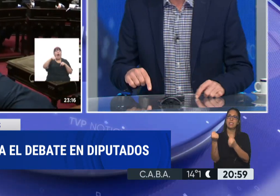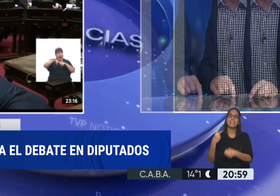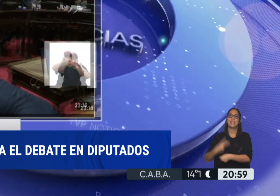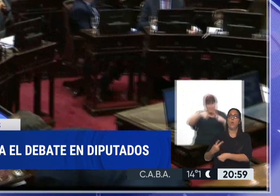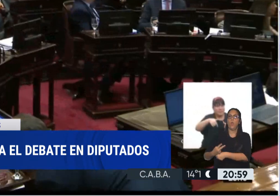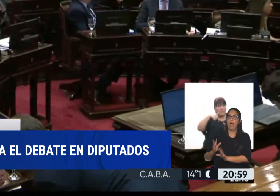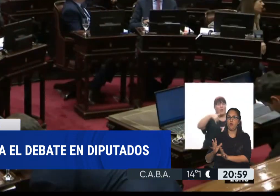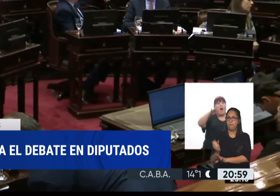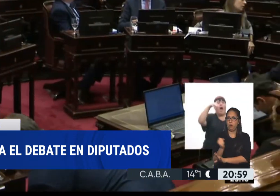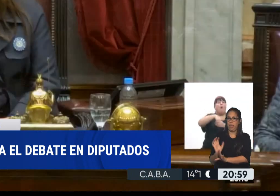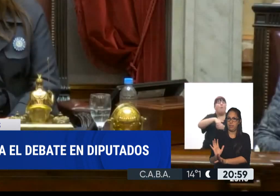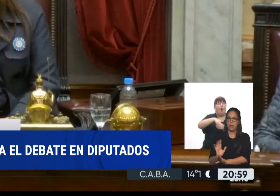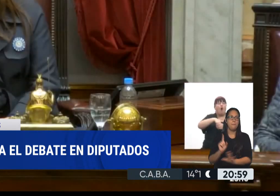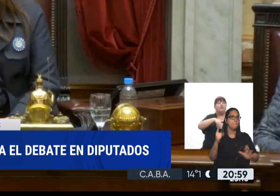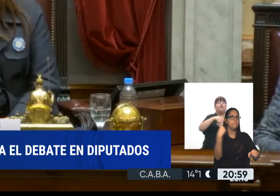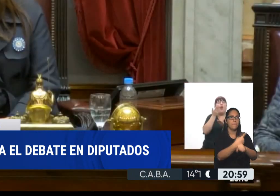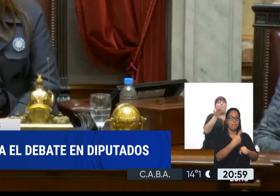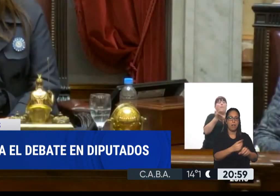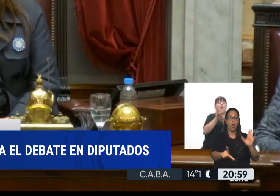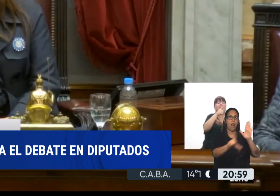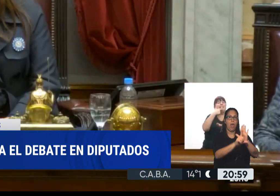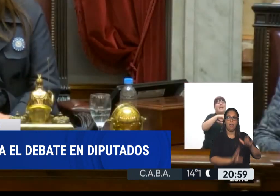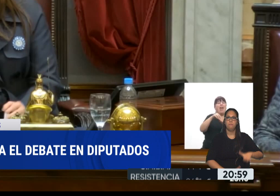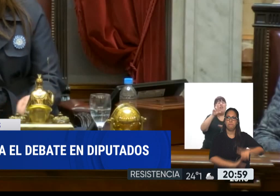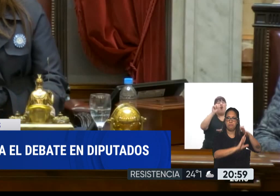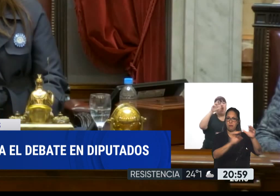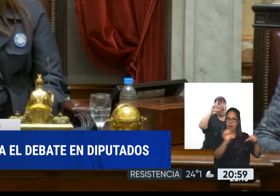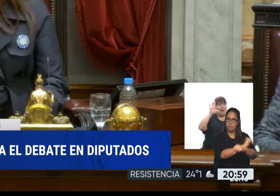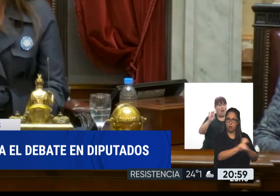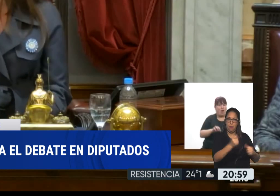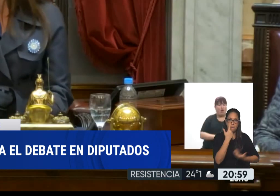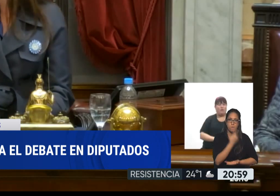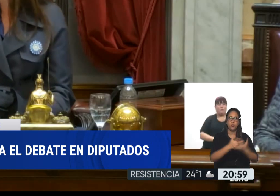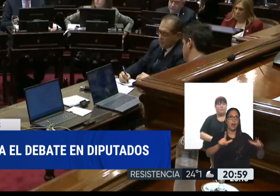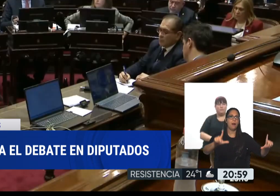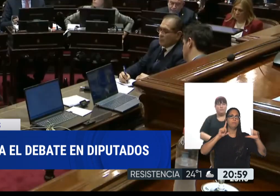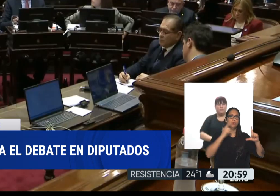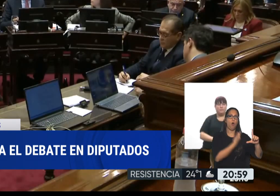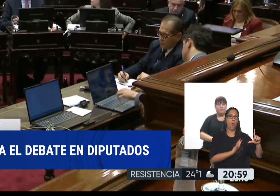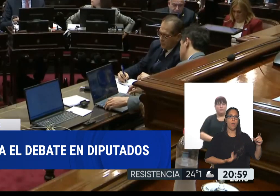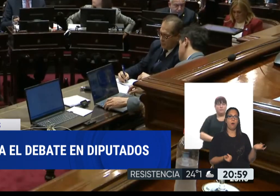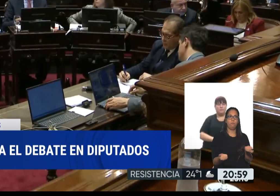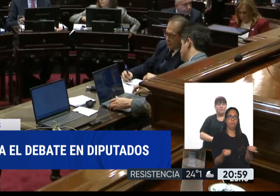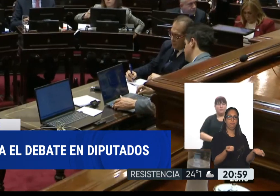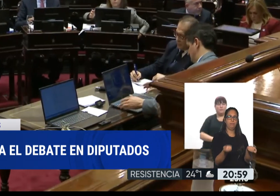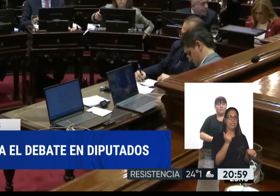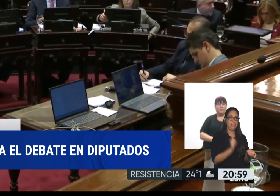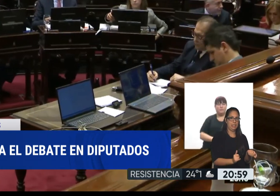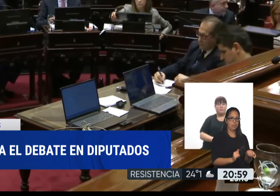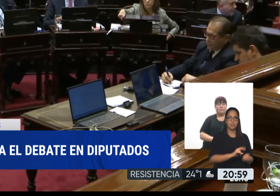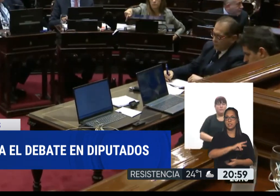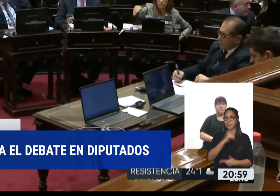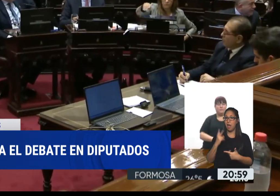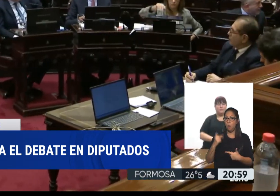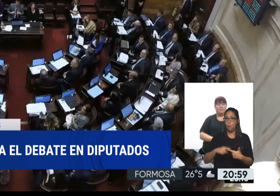la importancia de que la ley debe salir, porque es muy importante mostrar la eficiencia que puede tener el gobierno en una negociación, y en segunda